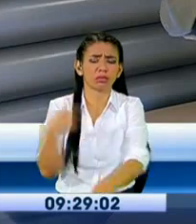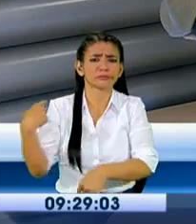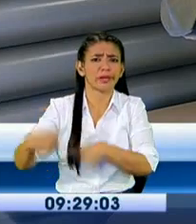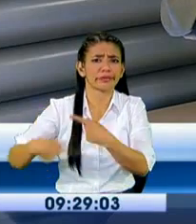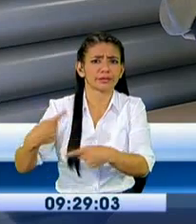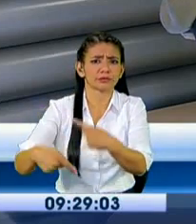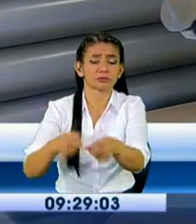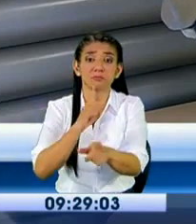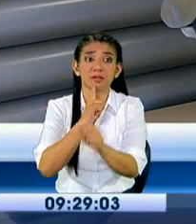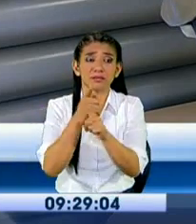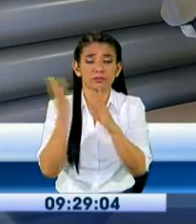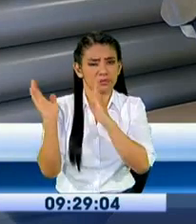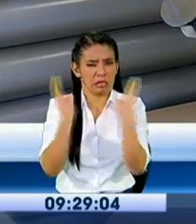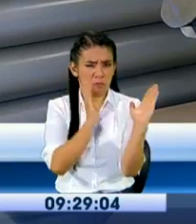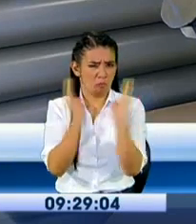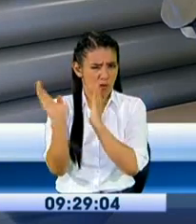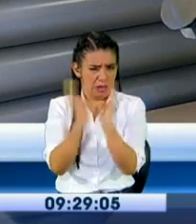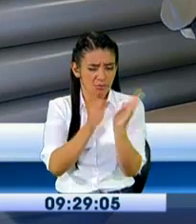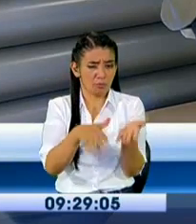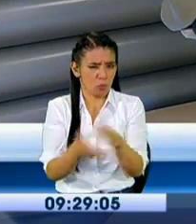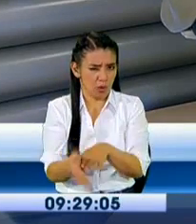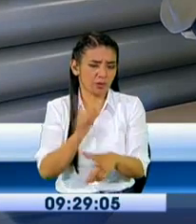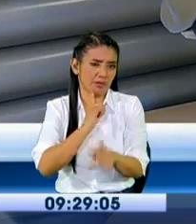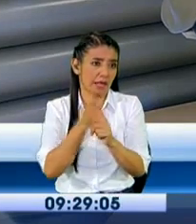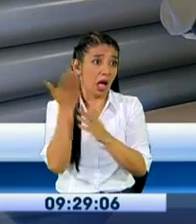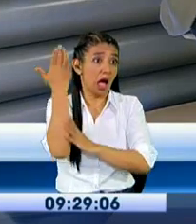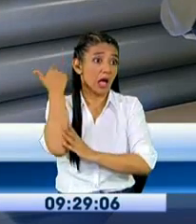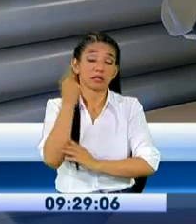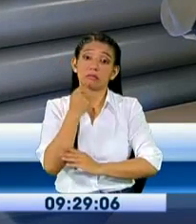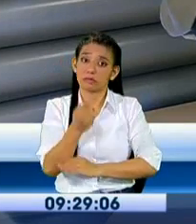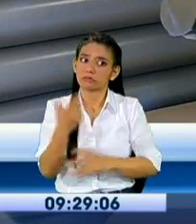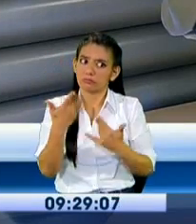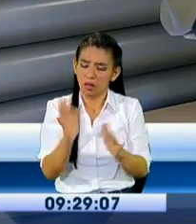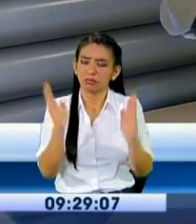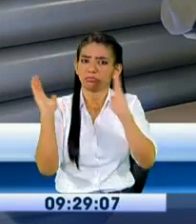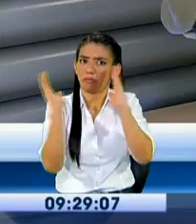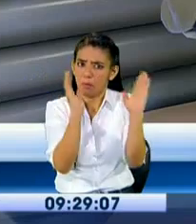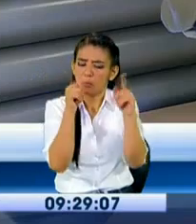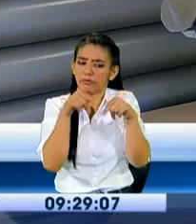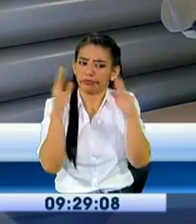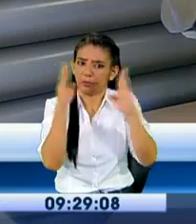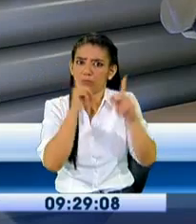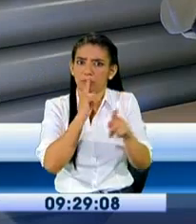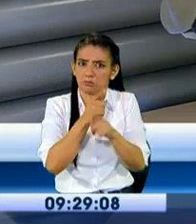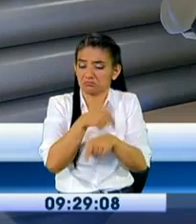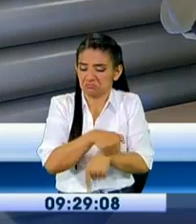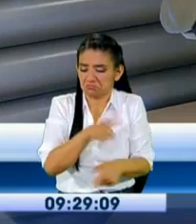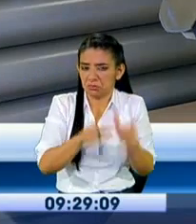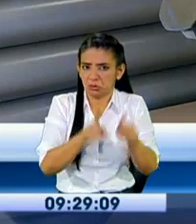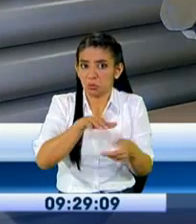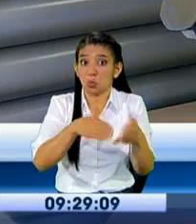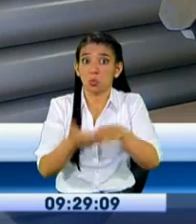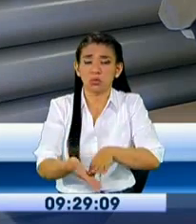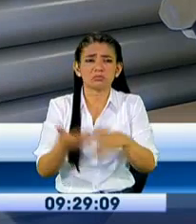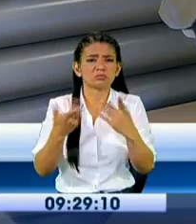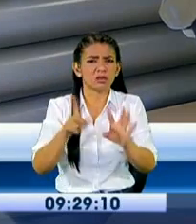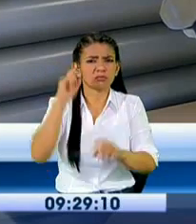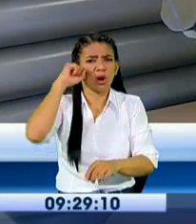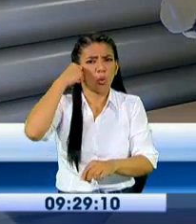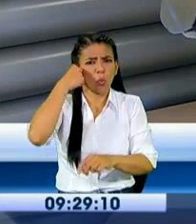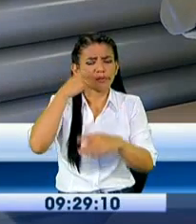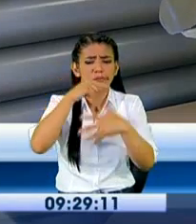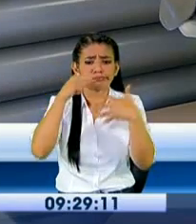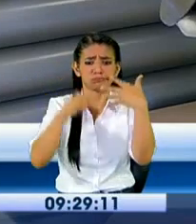digo esto de época de muertos porque así lo decían antes. Ajá. Antes decían, estamos en épocas de muertos y en el país hay que conmemoraciones, pero de